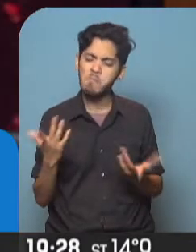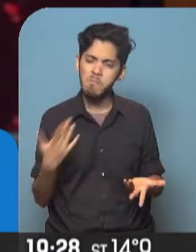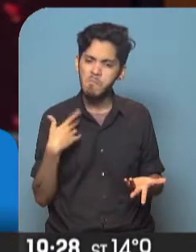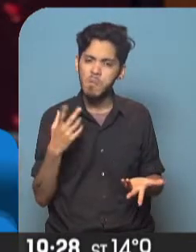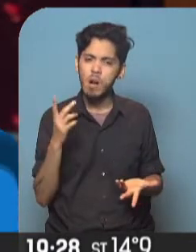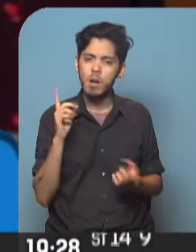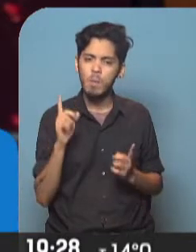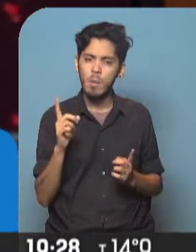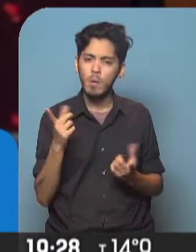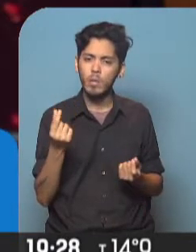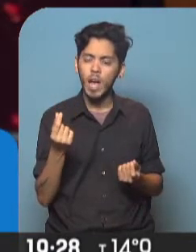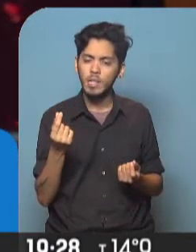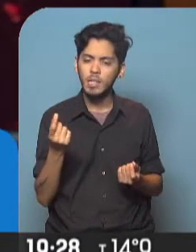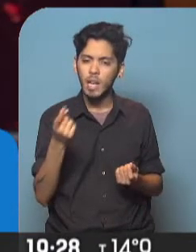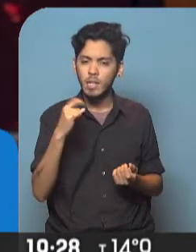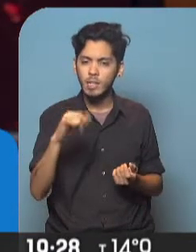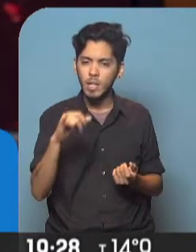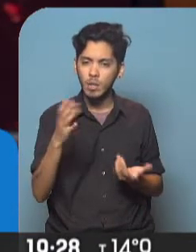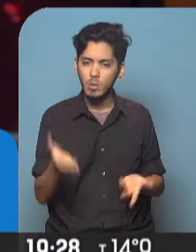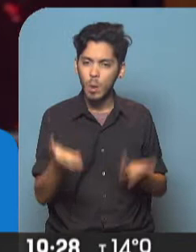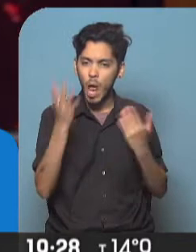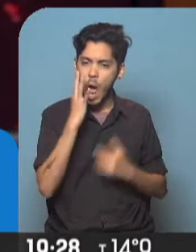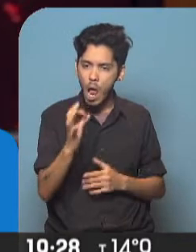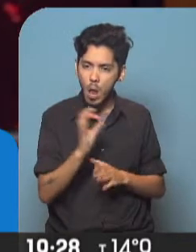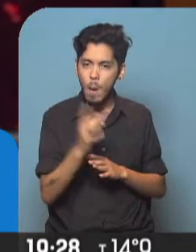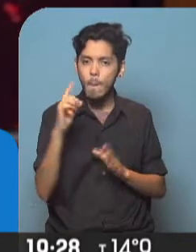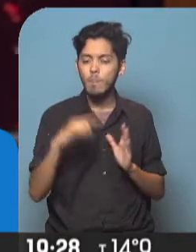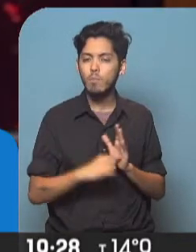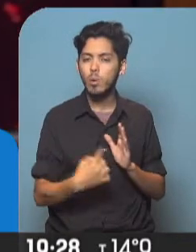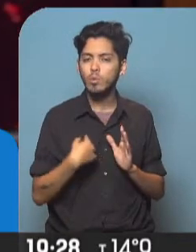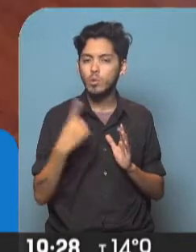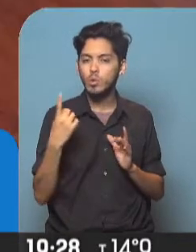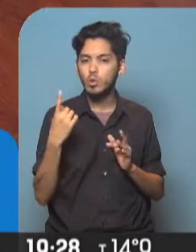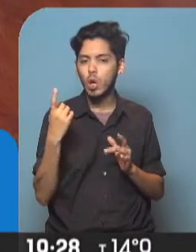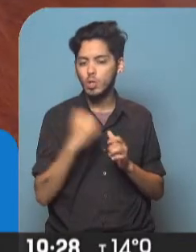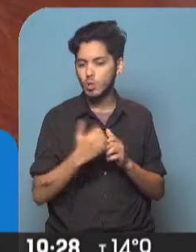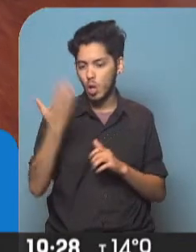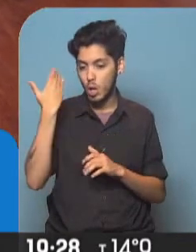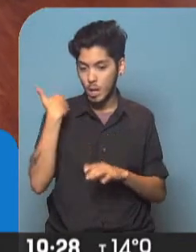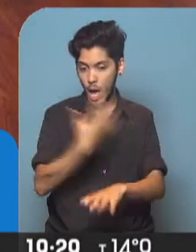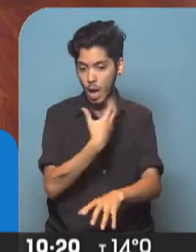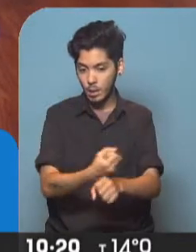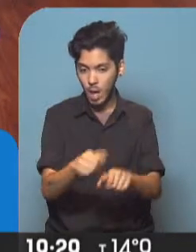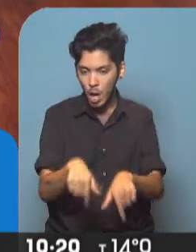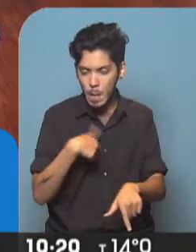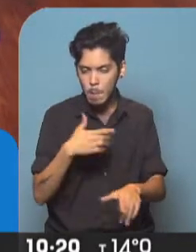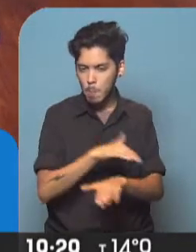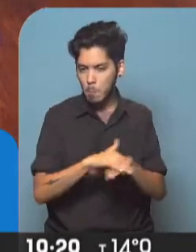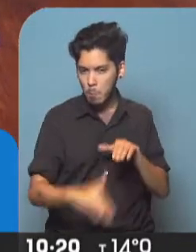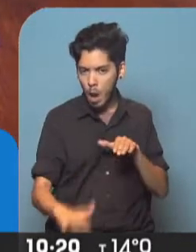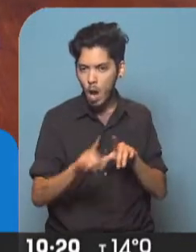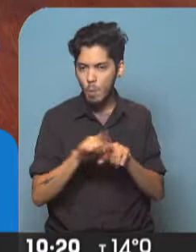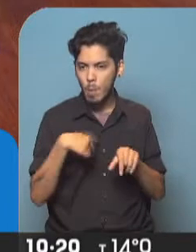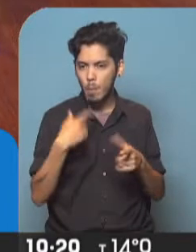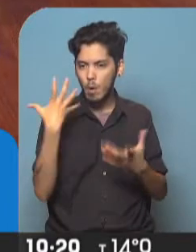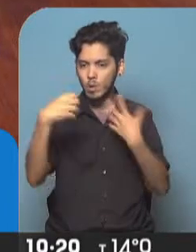interés de Estados Unidos han subido algo, pero están todavía a niveles históricamente muy bajos. Los precios de exportaciones, por ejemplo,